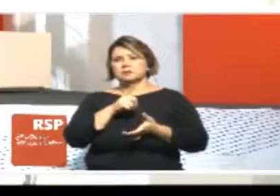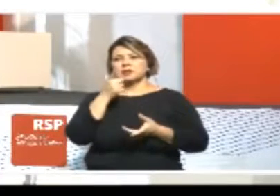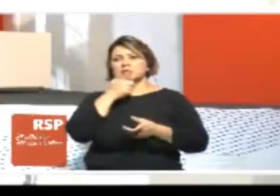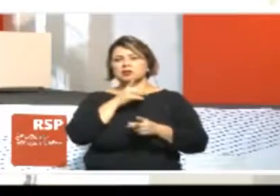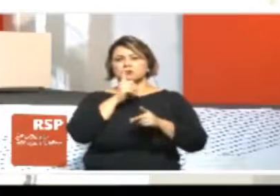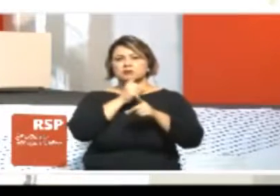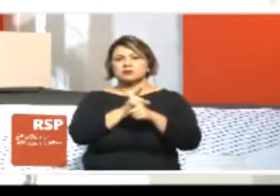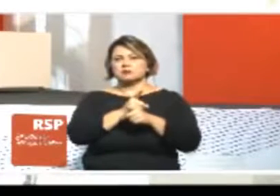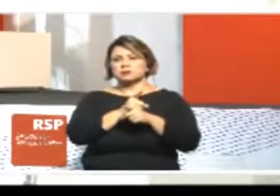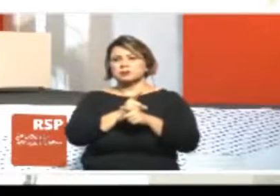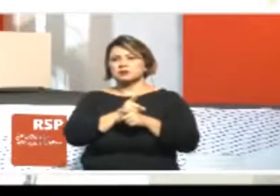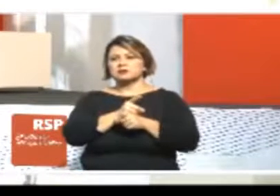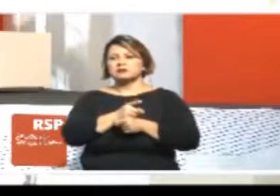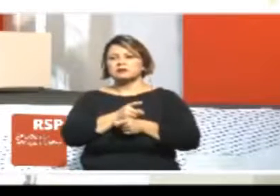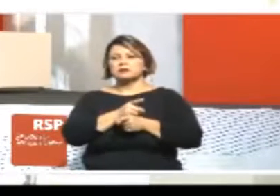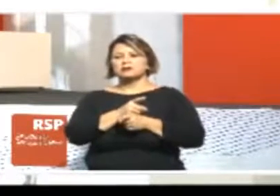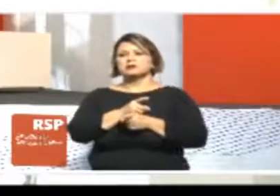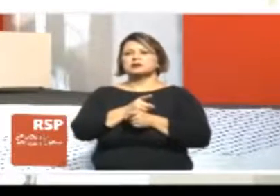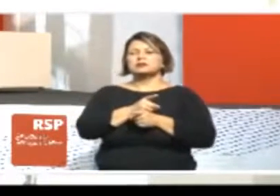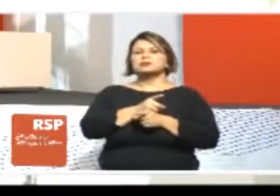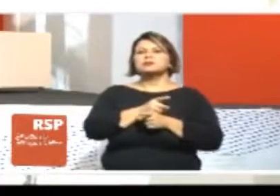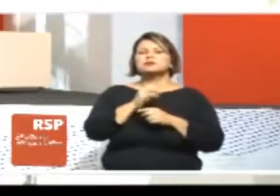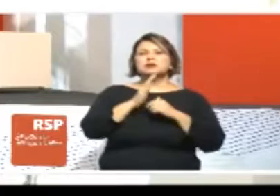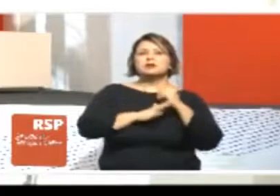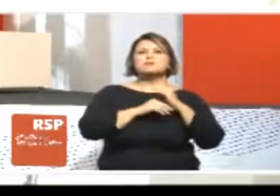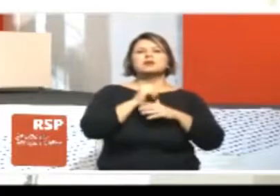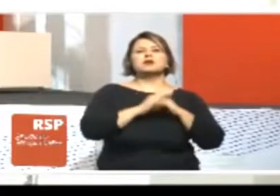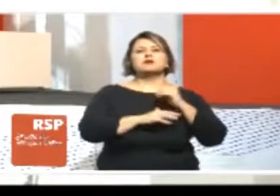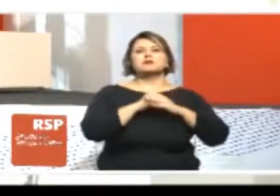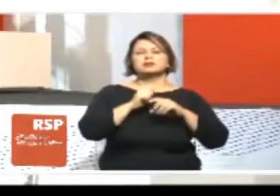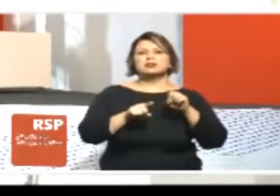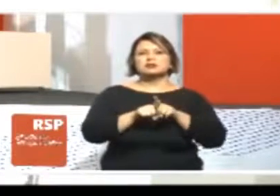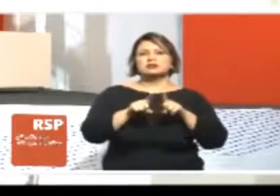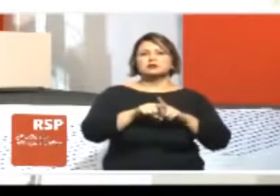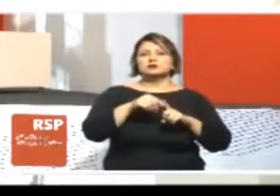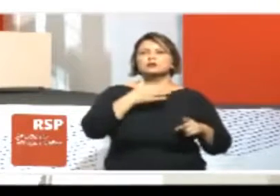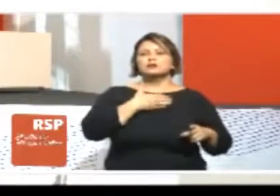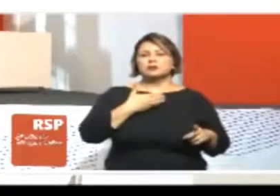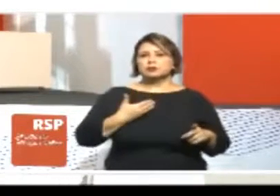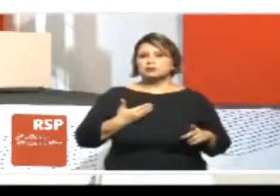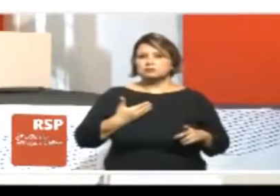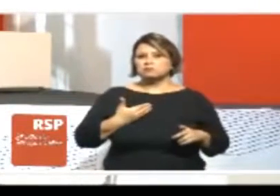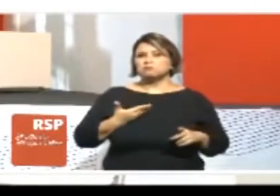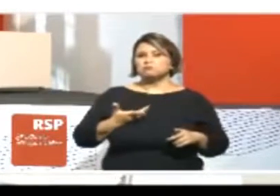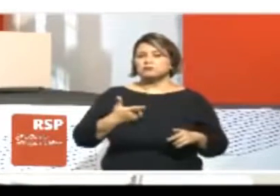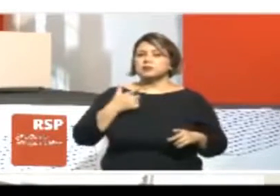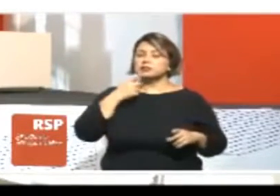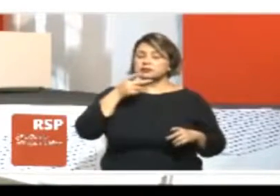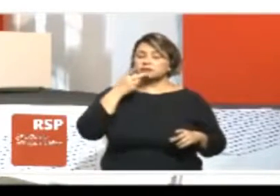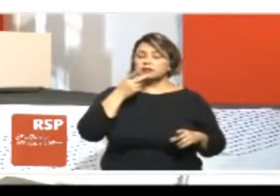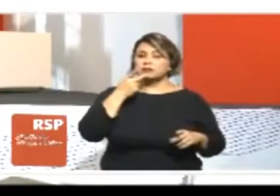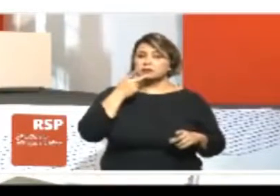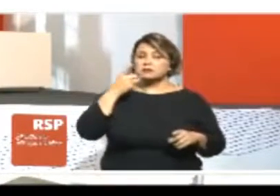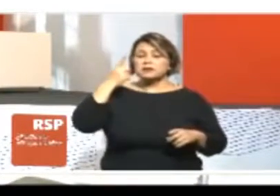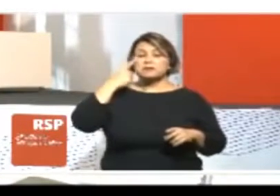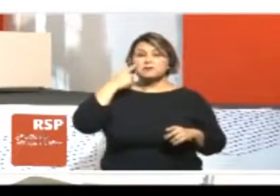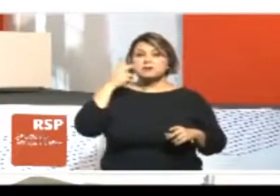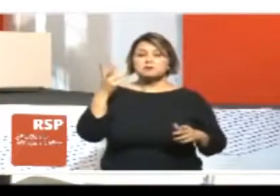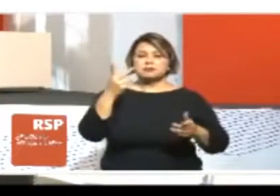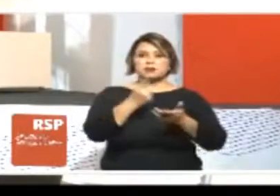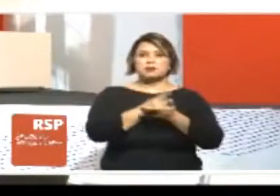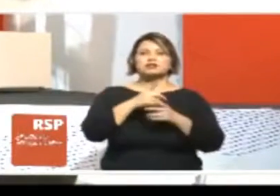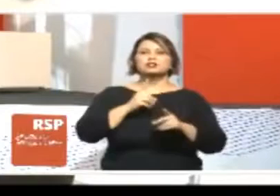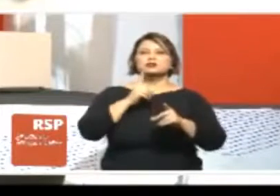prácticas de buena gobernanza nos están diciendo, ¿cierto? Entonces vemos que hay desigualdad todavía en esto. Vamos a ver si